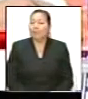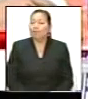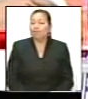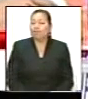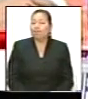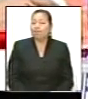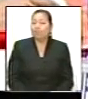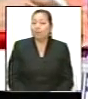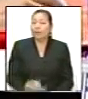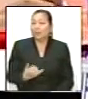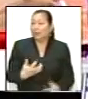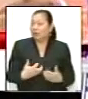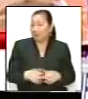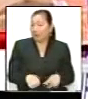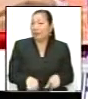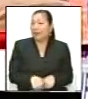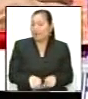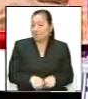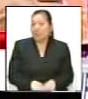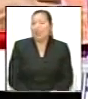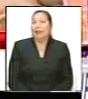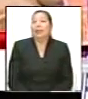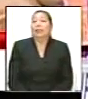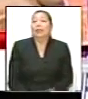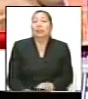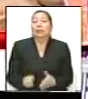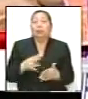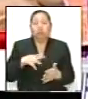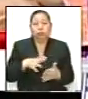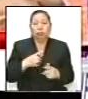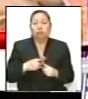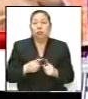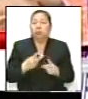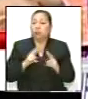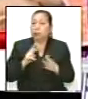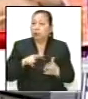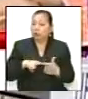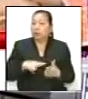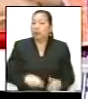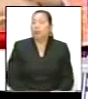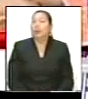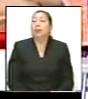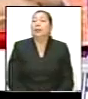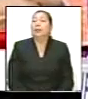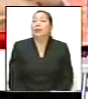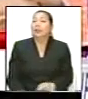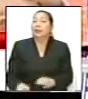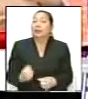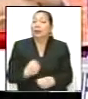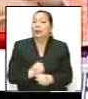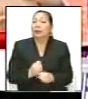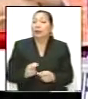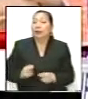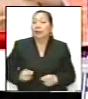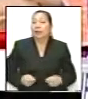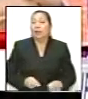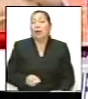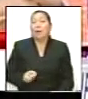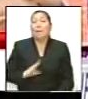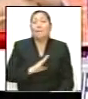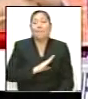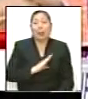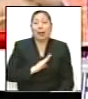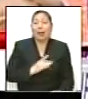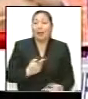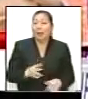ejecución. Esta empresa también está haciendo los estudios y va a verificar que se realicen las obras en el río Mala. Sin